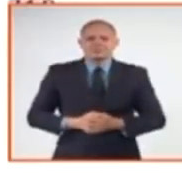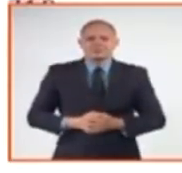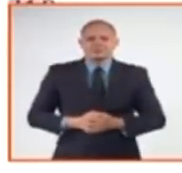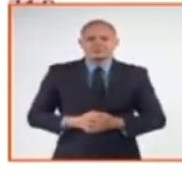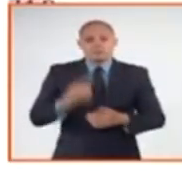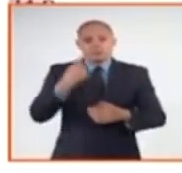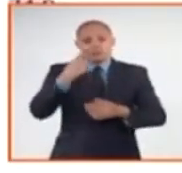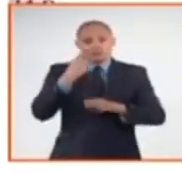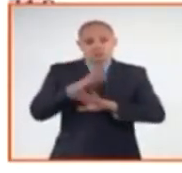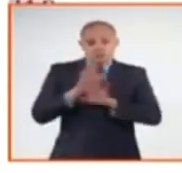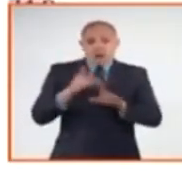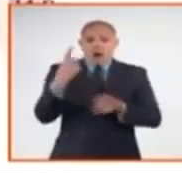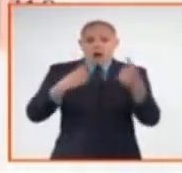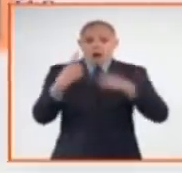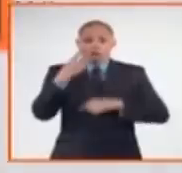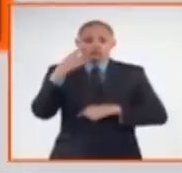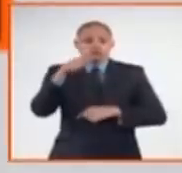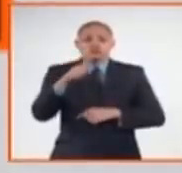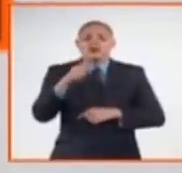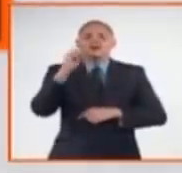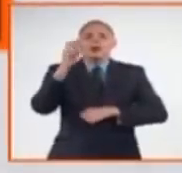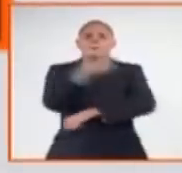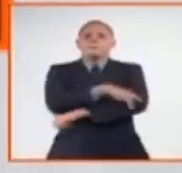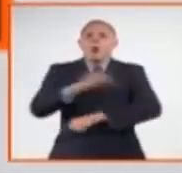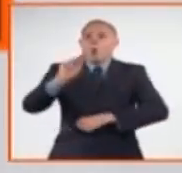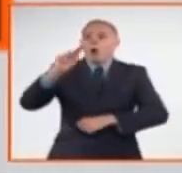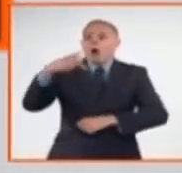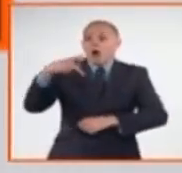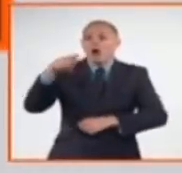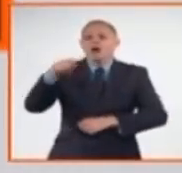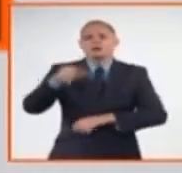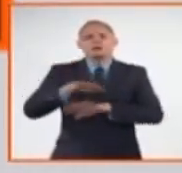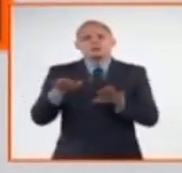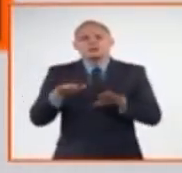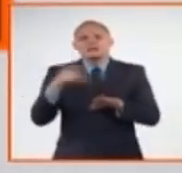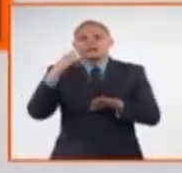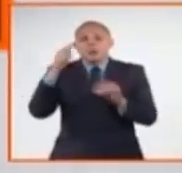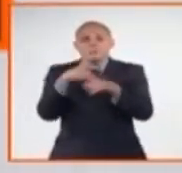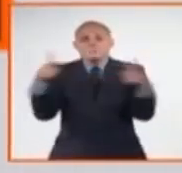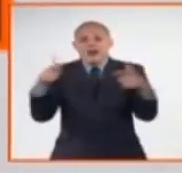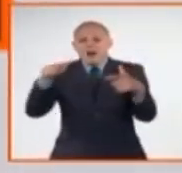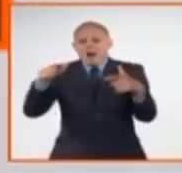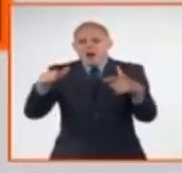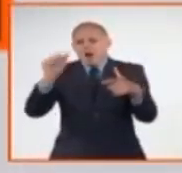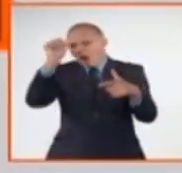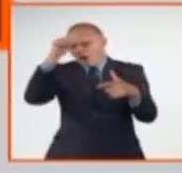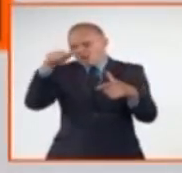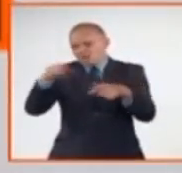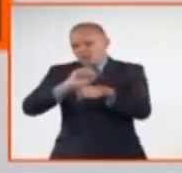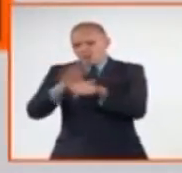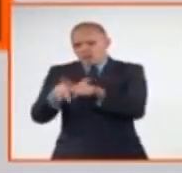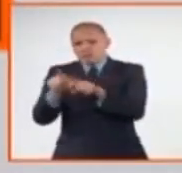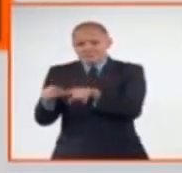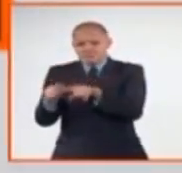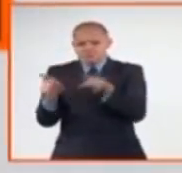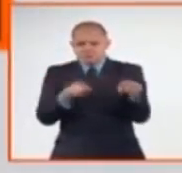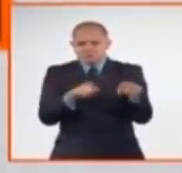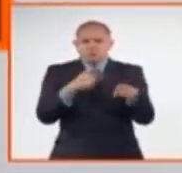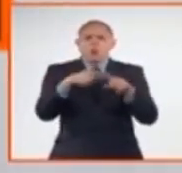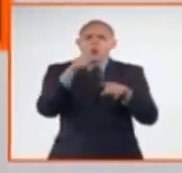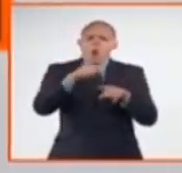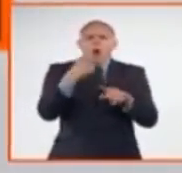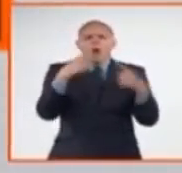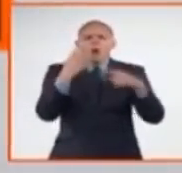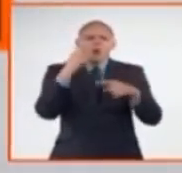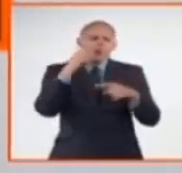100% de la cepa que es que círculo hay una forma de representar lo que aparece autograph con otro gráfico a continuación se pueden ver hay un